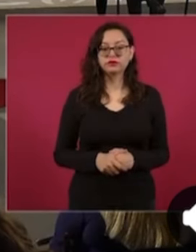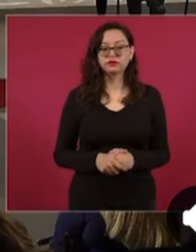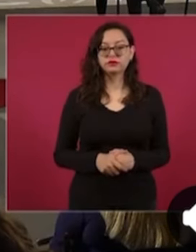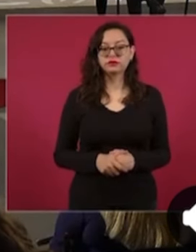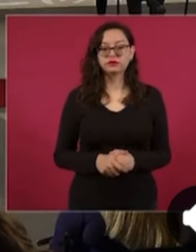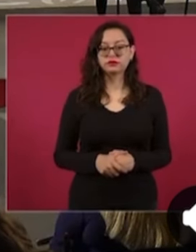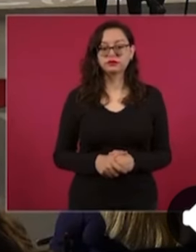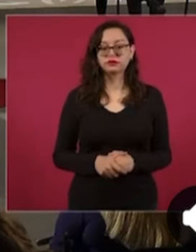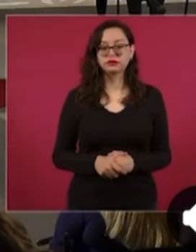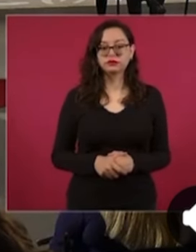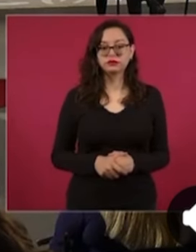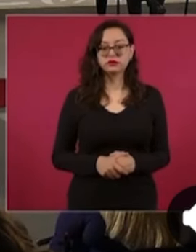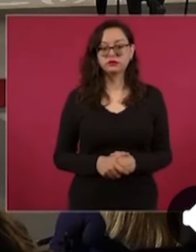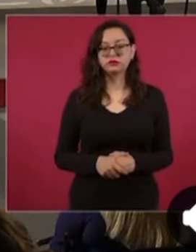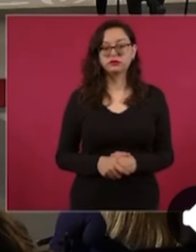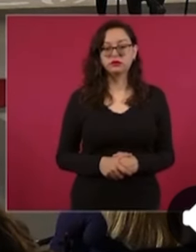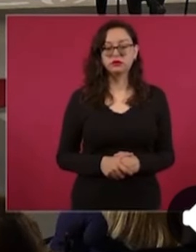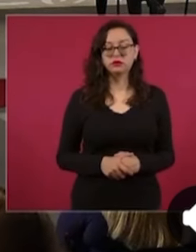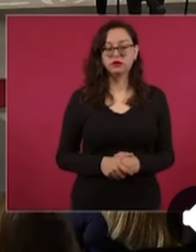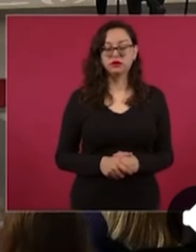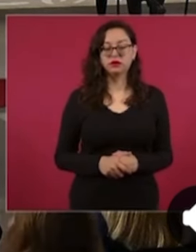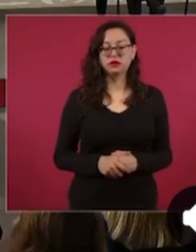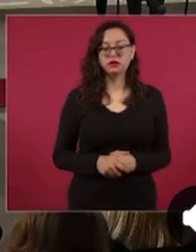¿Podemos ir de menor a mayor?